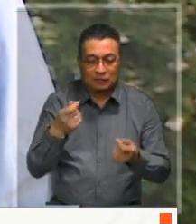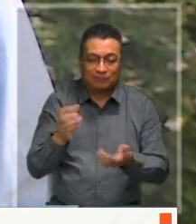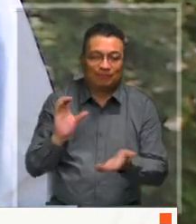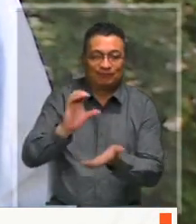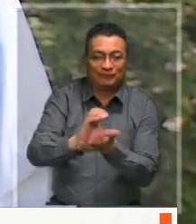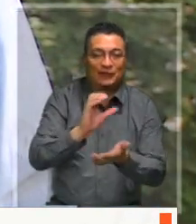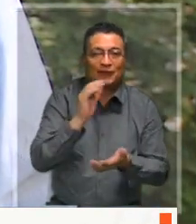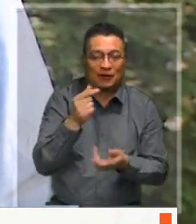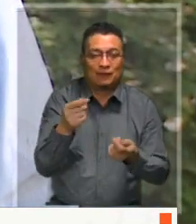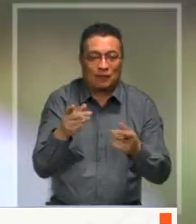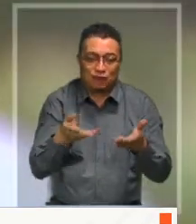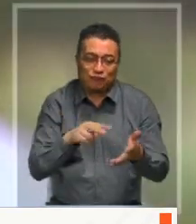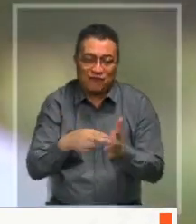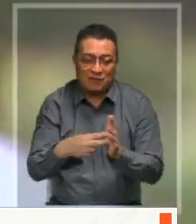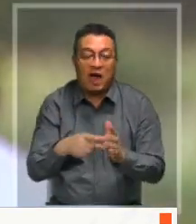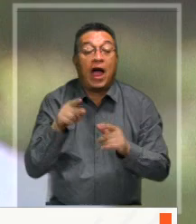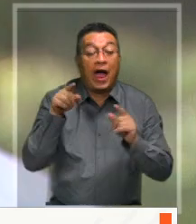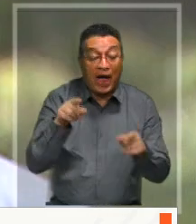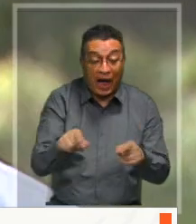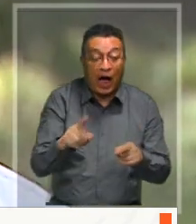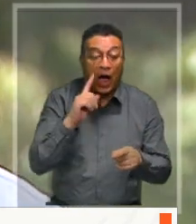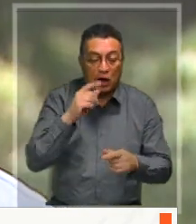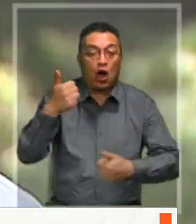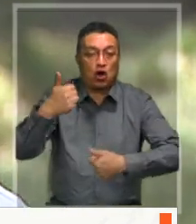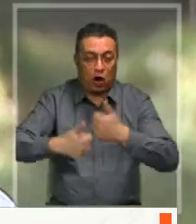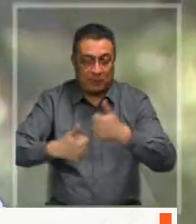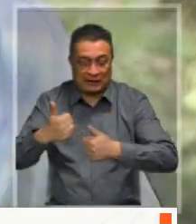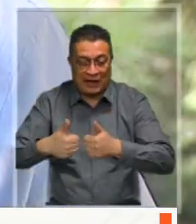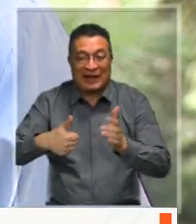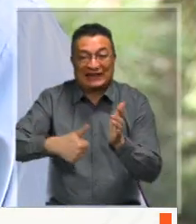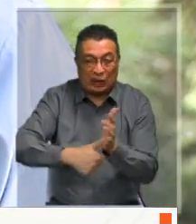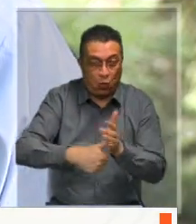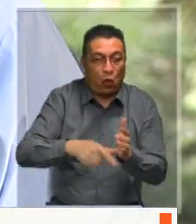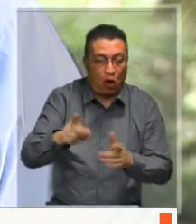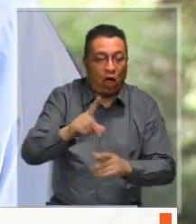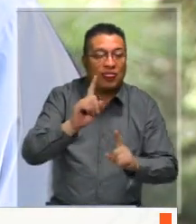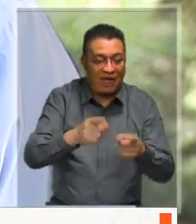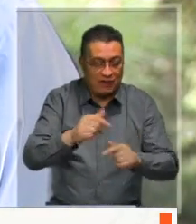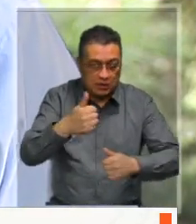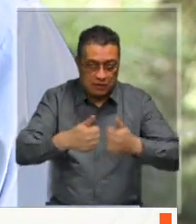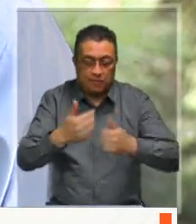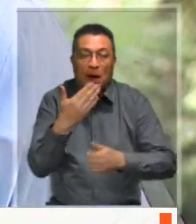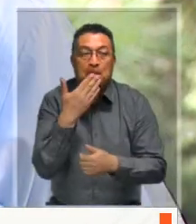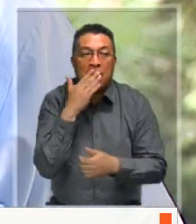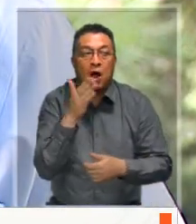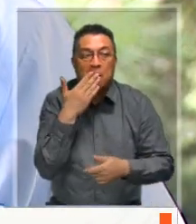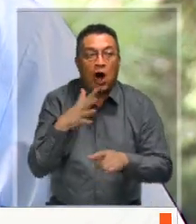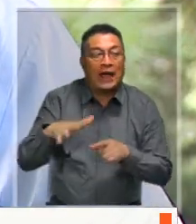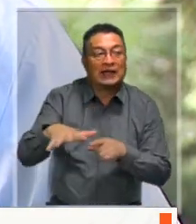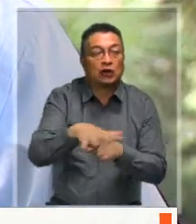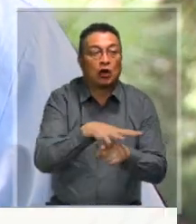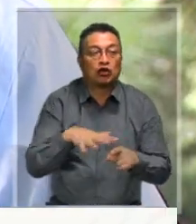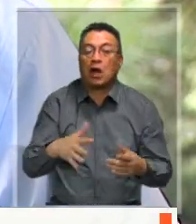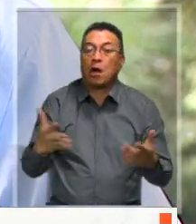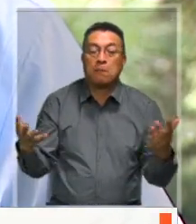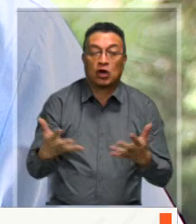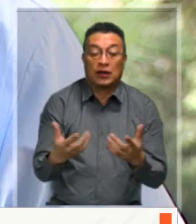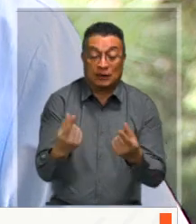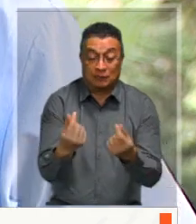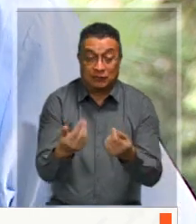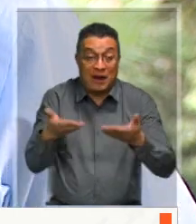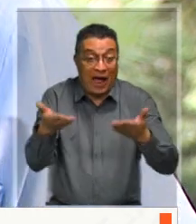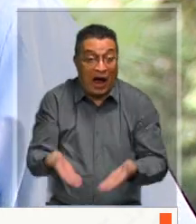Aquí las compañías de seguro deberían competir entre ellas para ofrecer, obviamente, las mejores condiciones, porque a lo mejor los precios